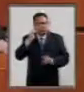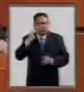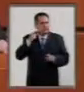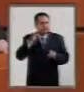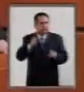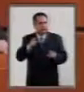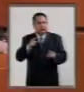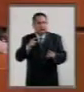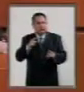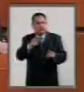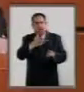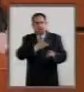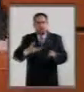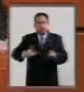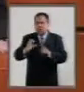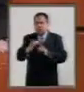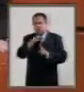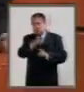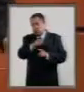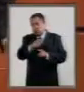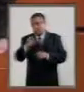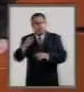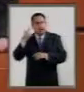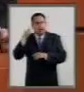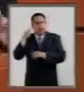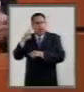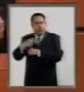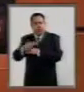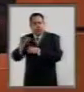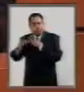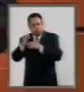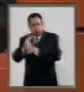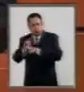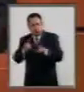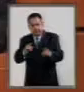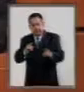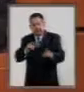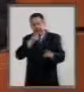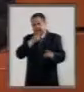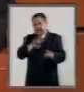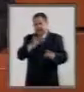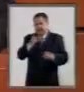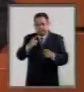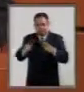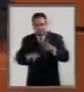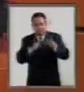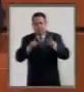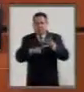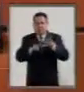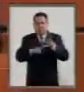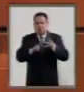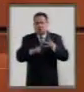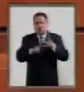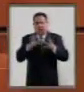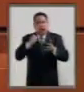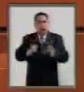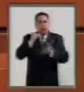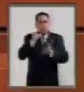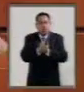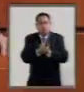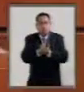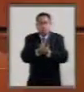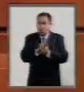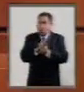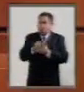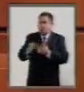de voz del presidente de la Comisión de Radio, Televisión y Cinematografía en el sentido de un cuarto resolutivo que se aprobó en la